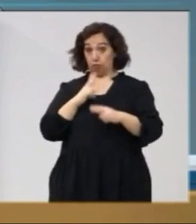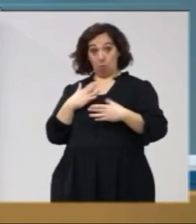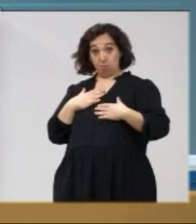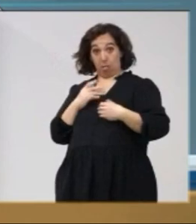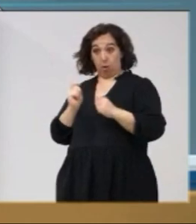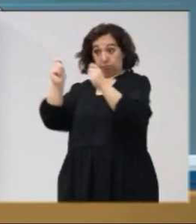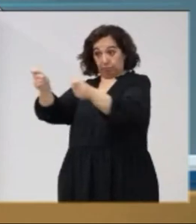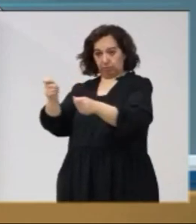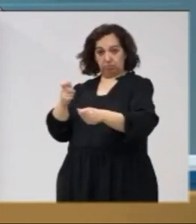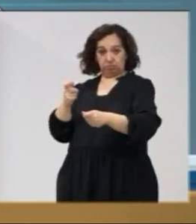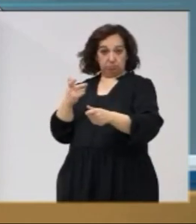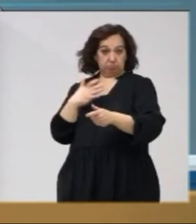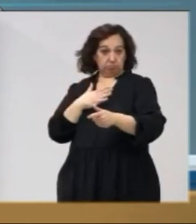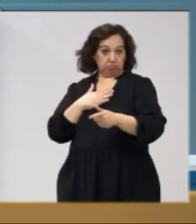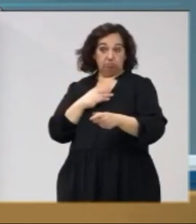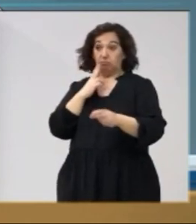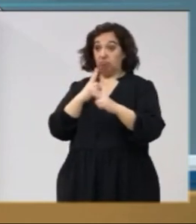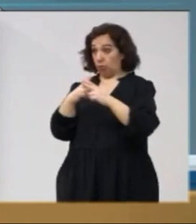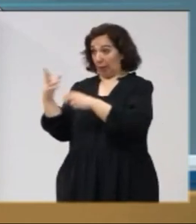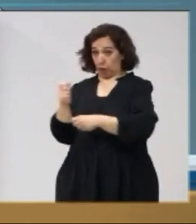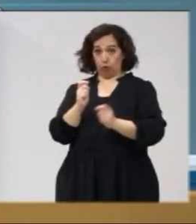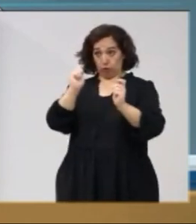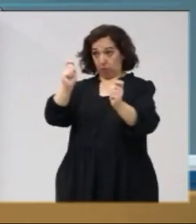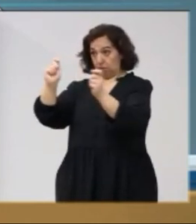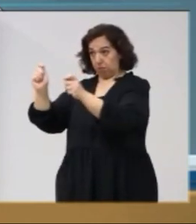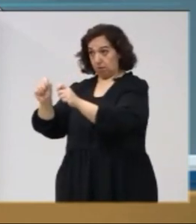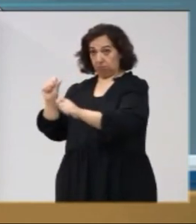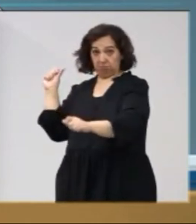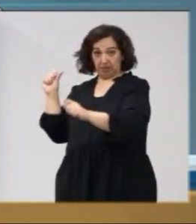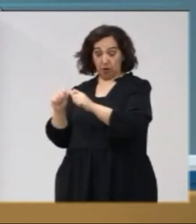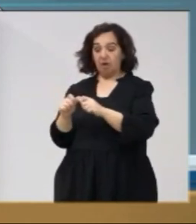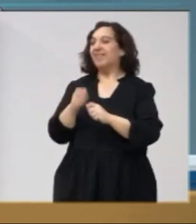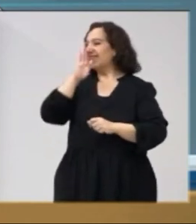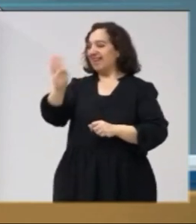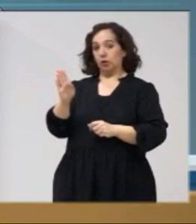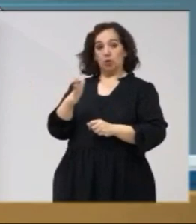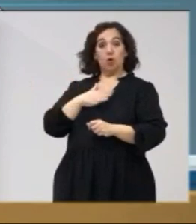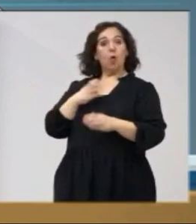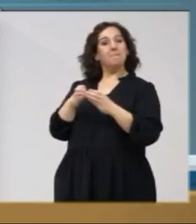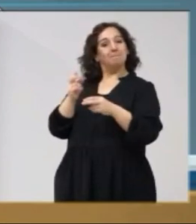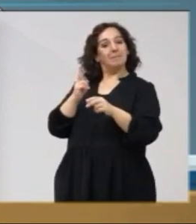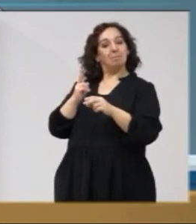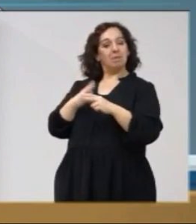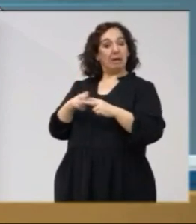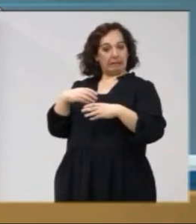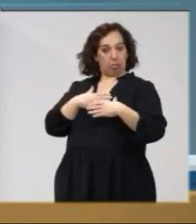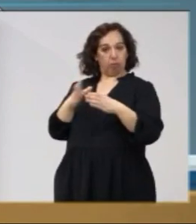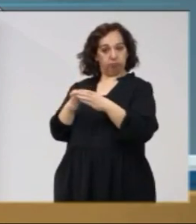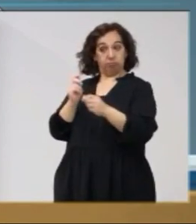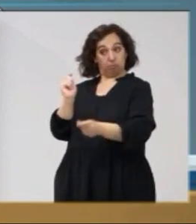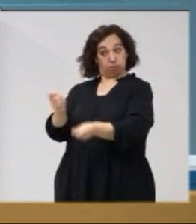digo he nombrado, nombro a todos, pero a los que he nombrado directamente porque son de mi partido,